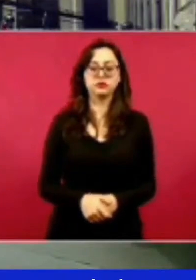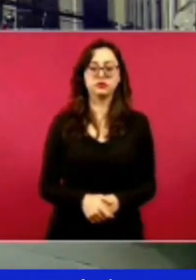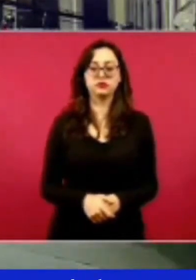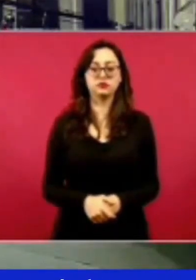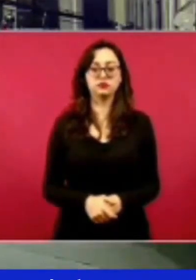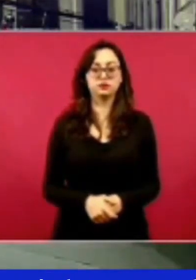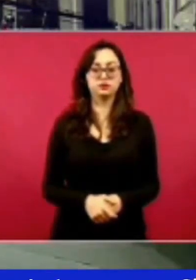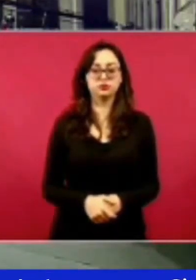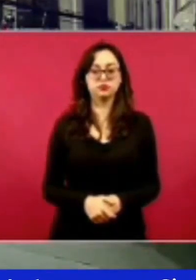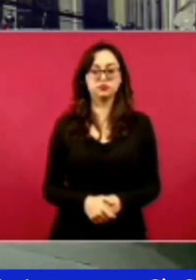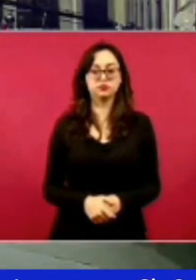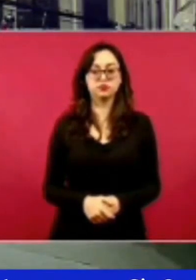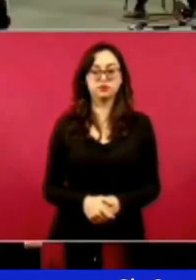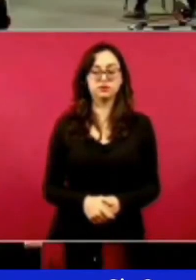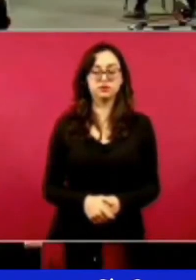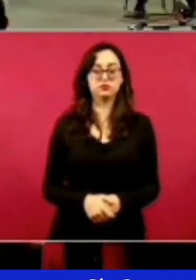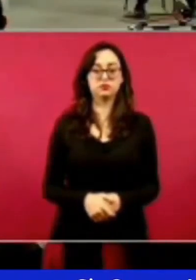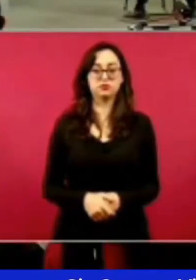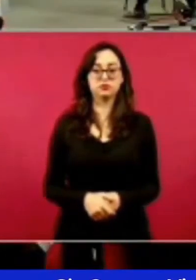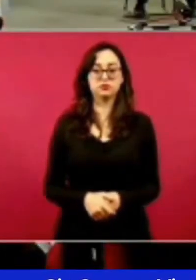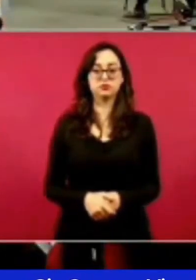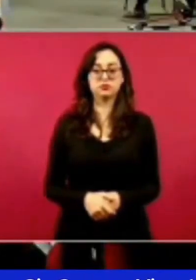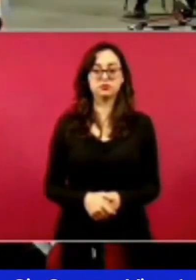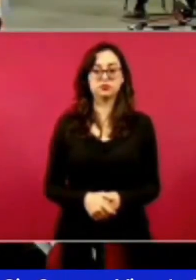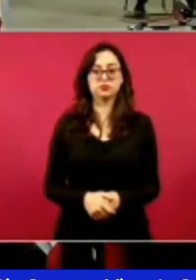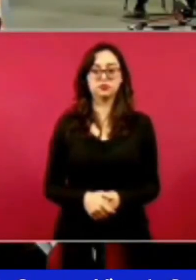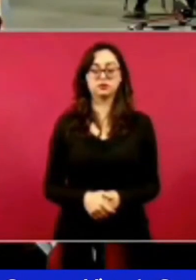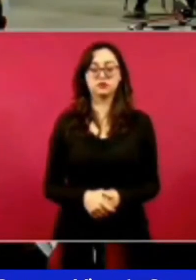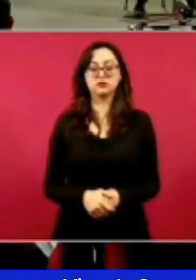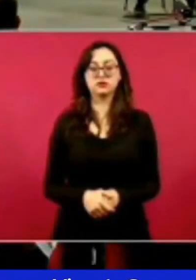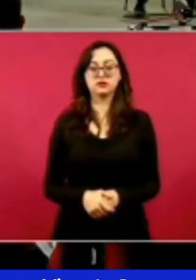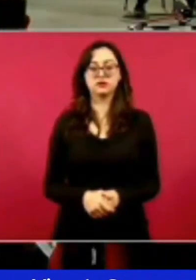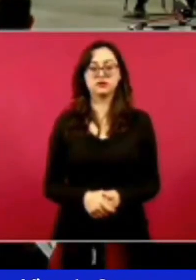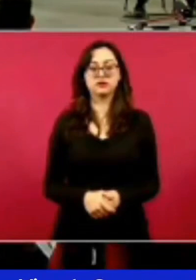El domingo regresamos a